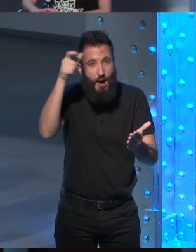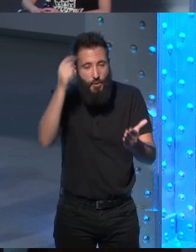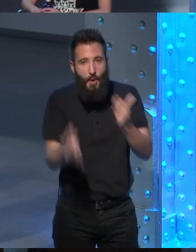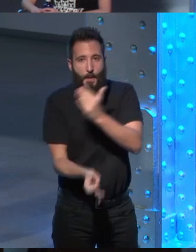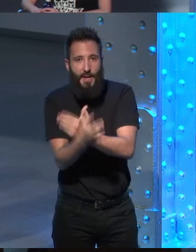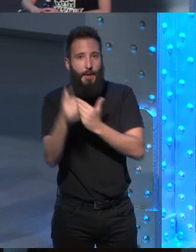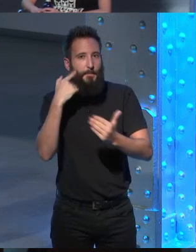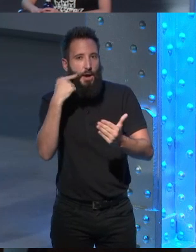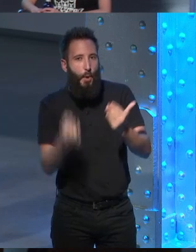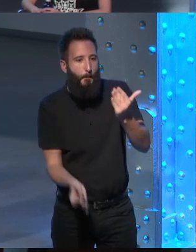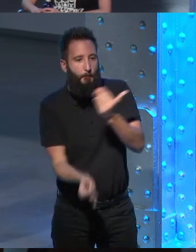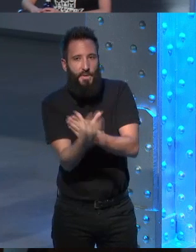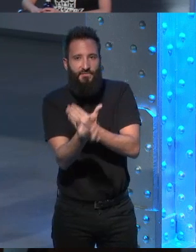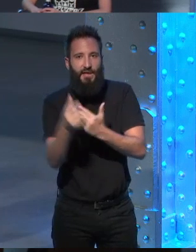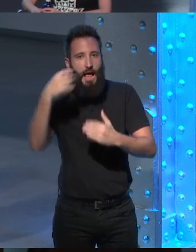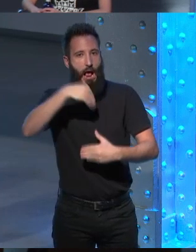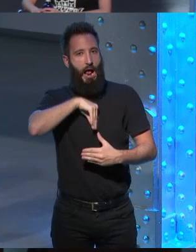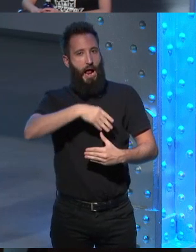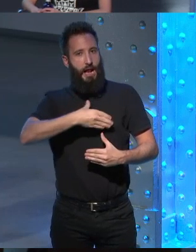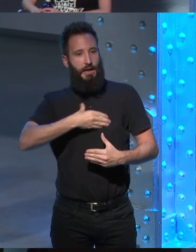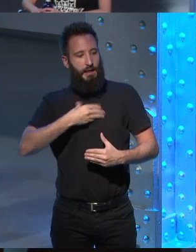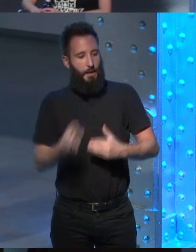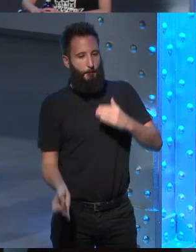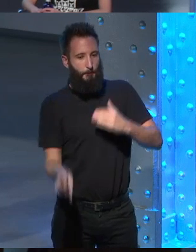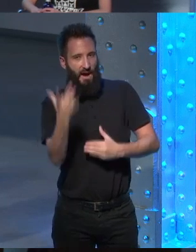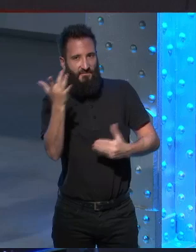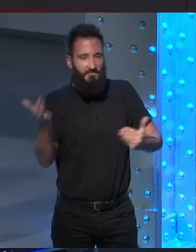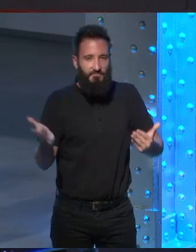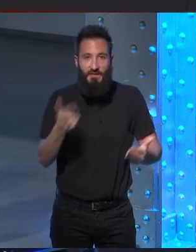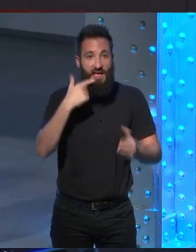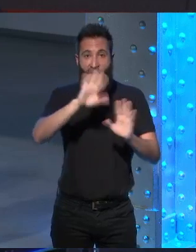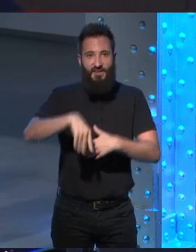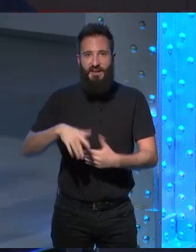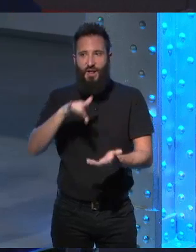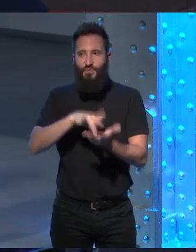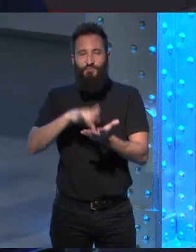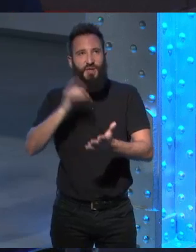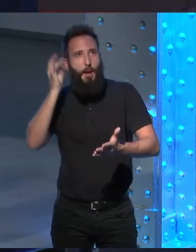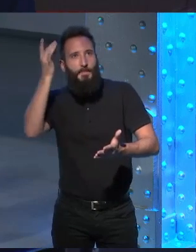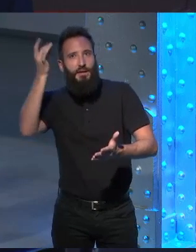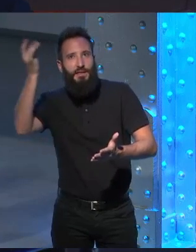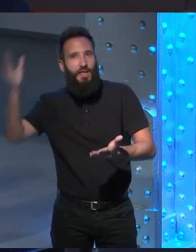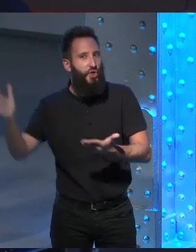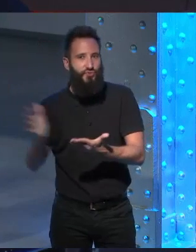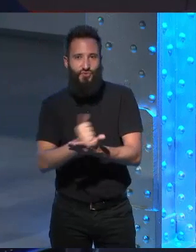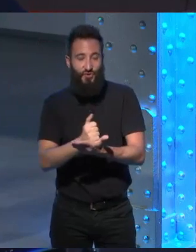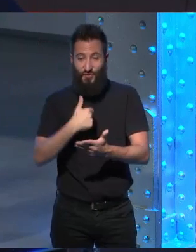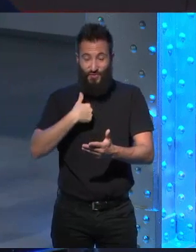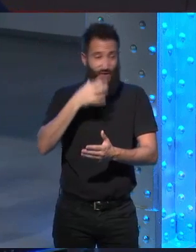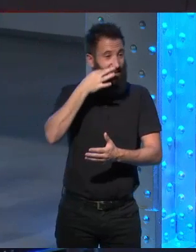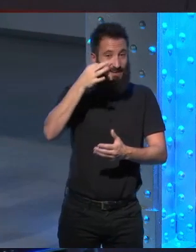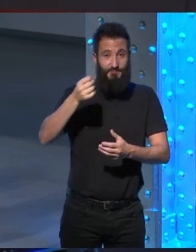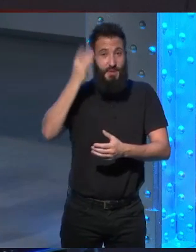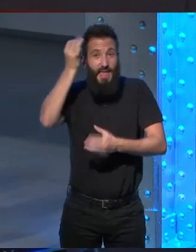un alcalde, y me salió bien. Toma narrativa. Y luego inventé, luego pasa es que no está inventado, está copiado de la